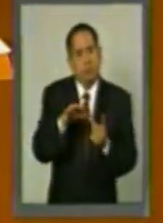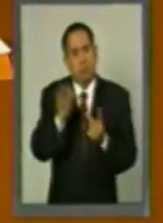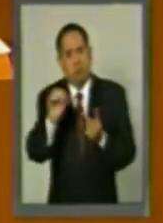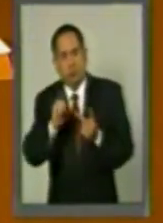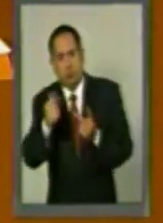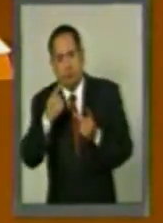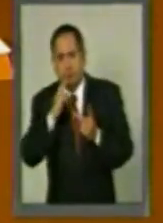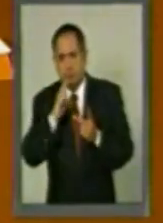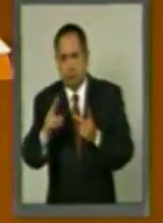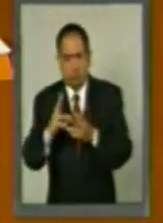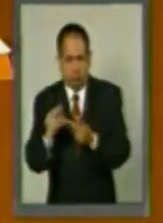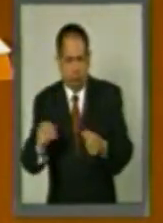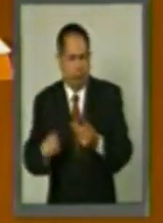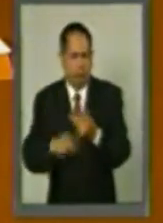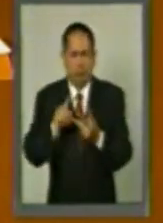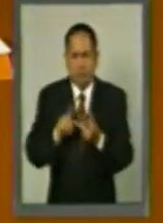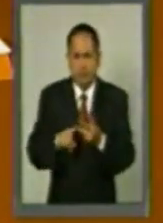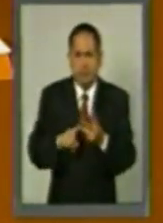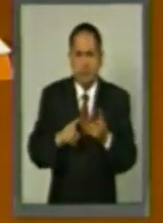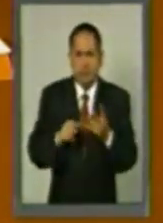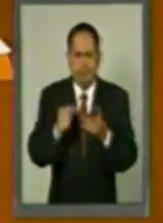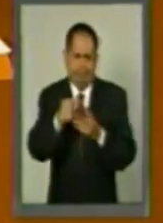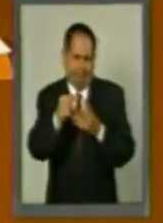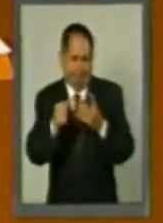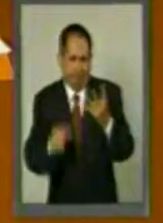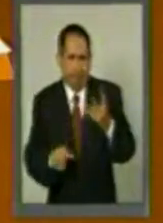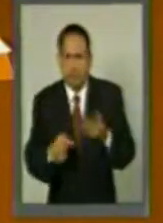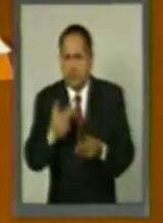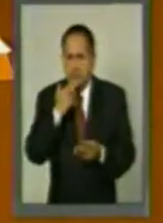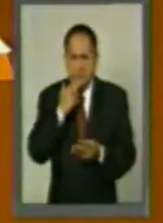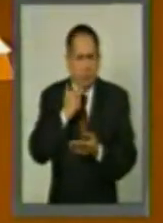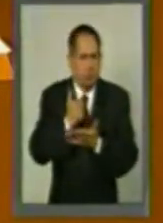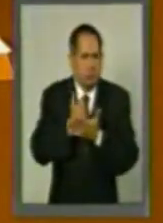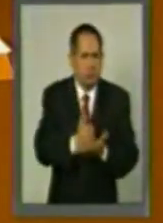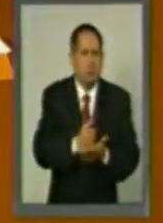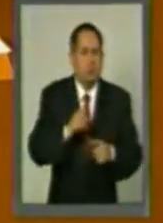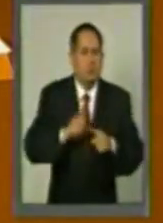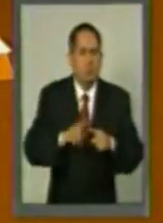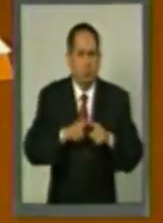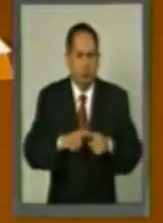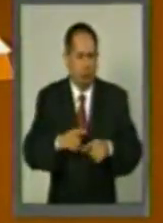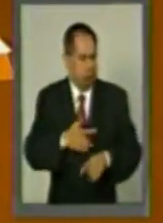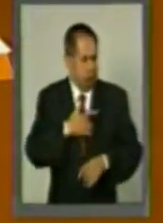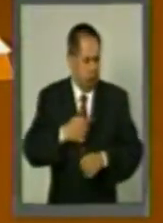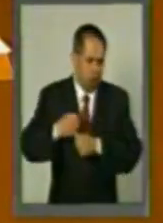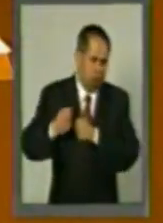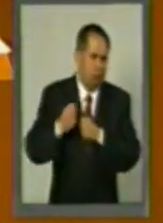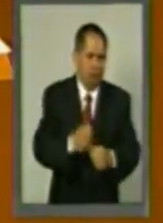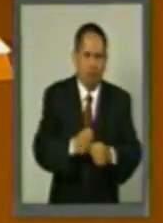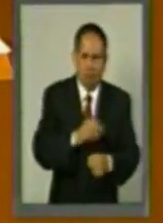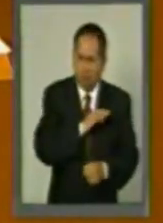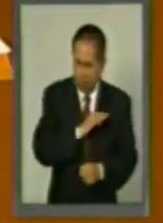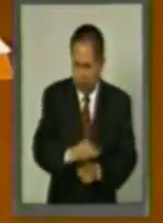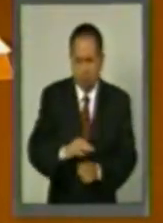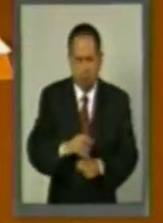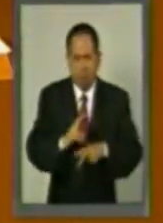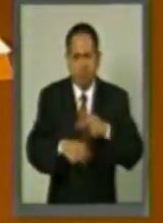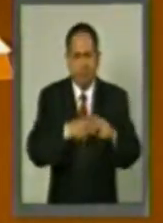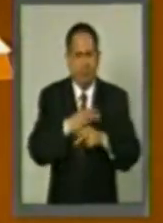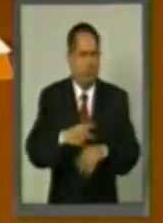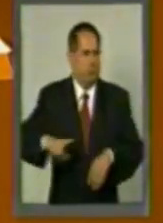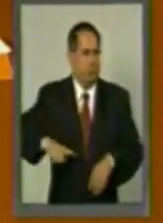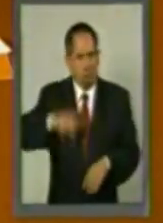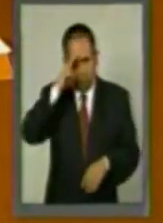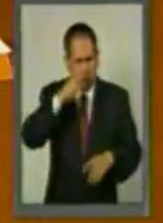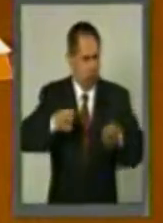de Solución de Controversia, por citar alguno de ellos, demuestran la solidez y la fortaleza del